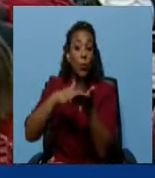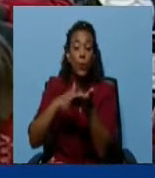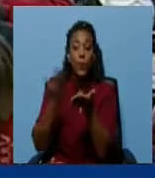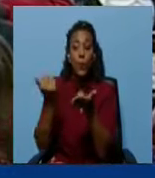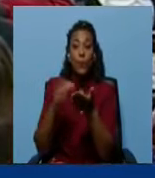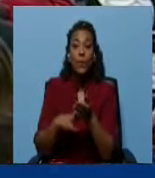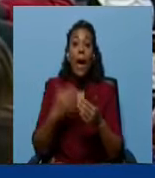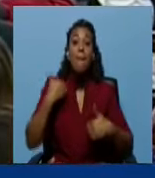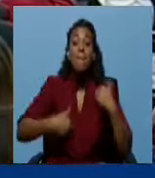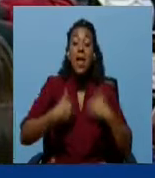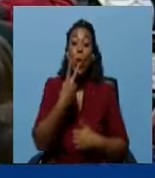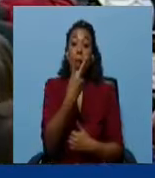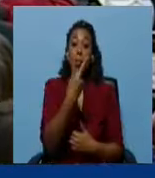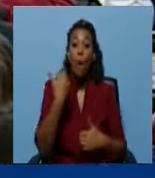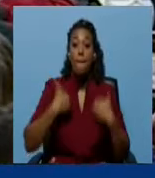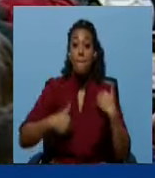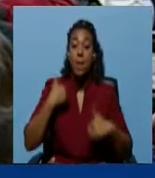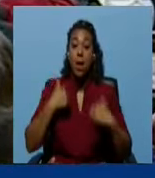miércoles 2,